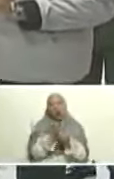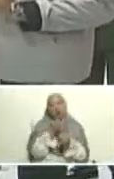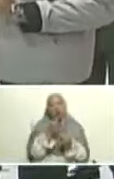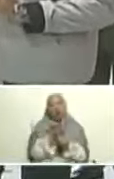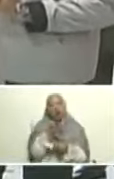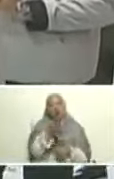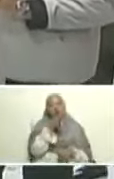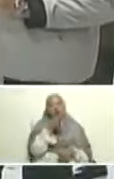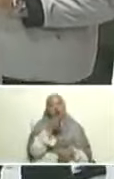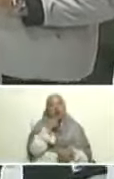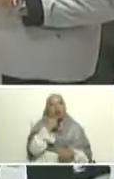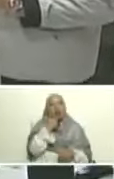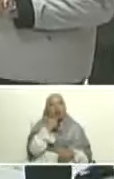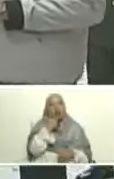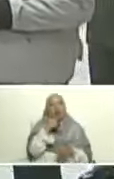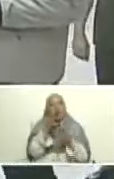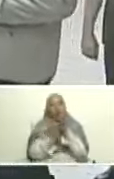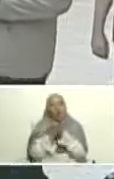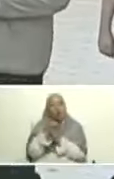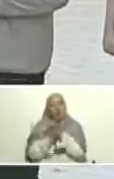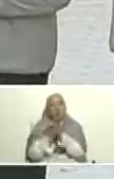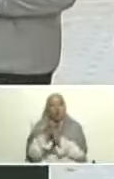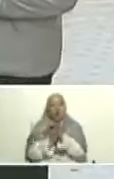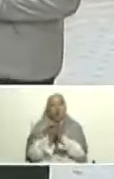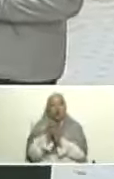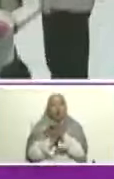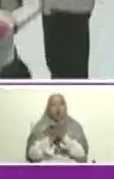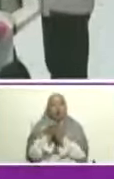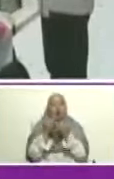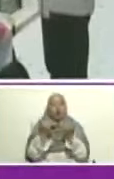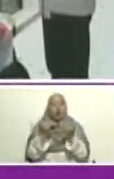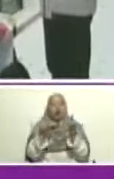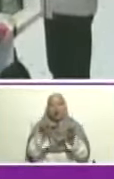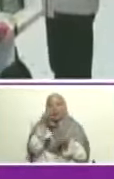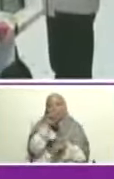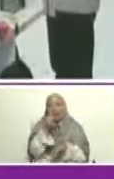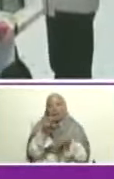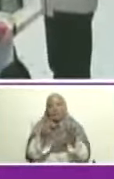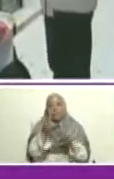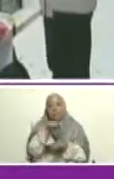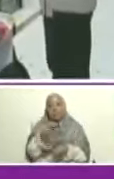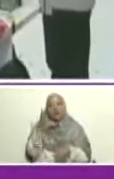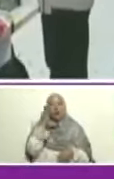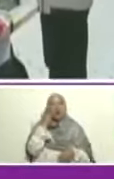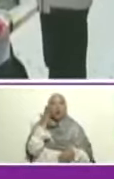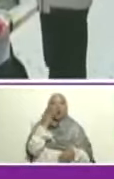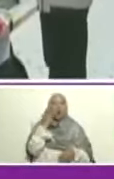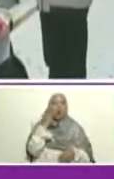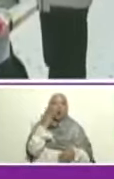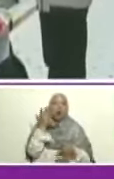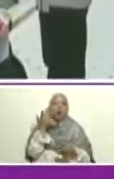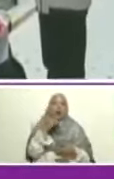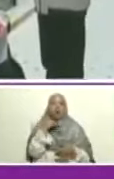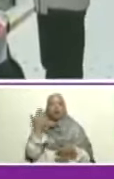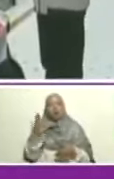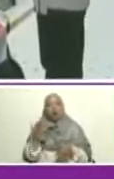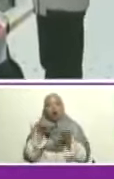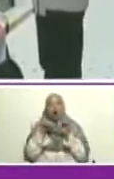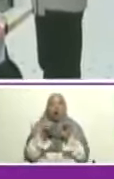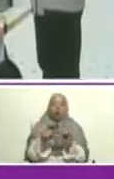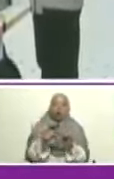bellezas? El emprendimiento como tal tiene ya más de 6 años que lo comenzó mi mamá. Y ella falleció y yo